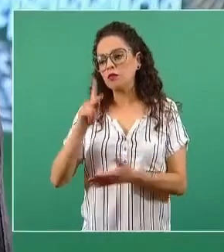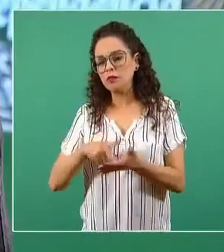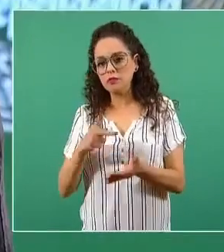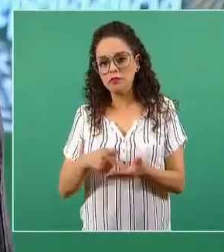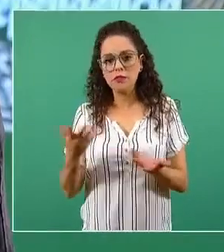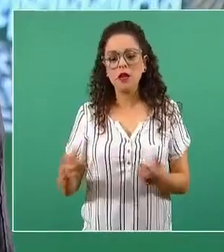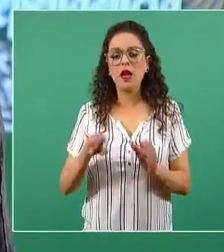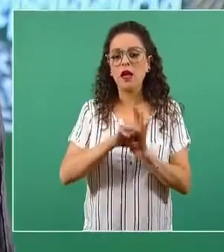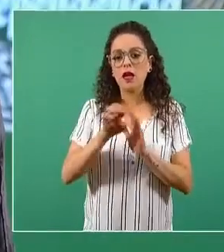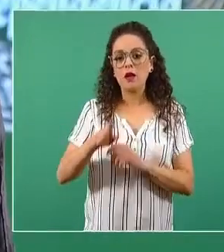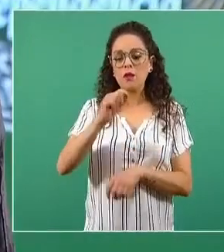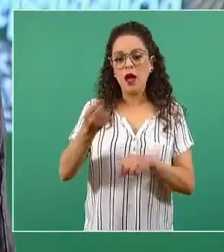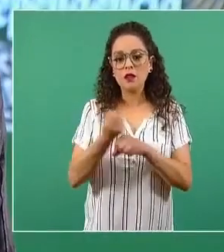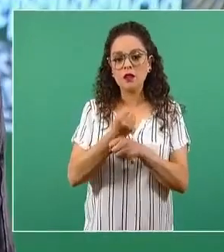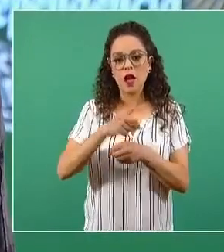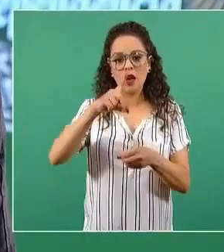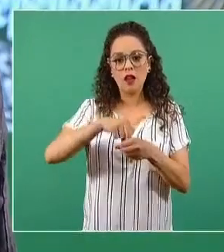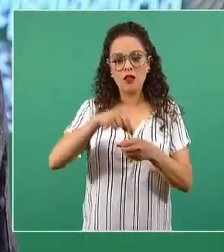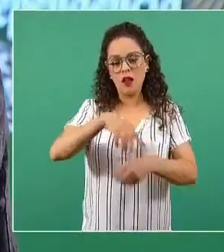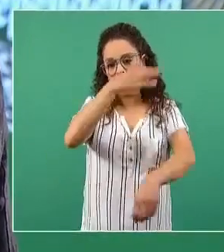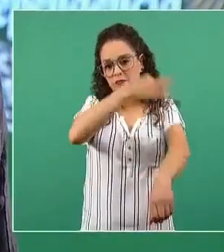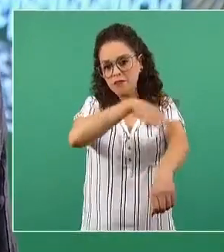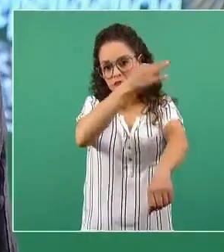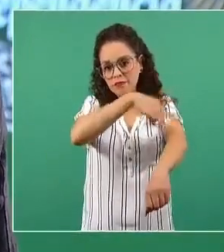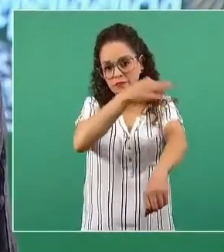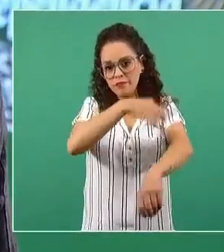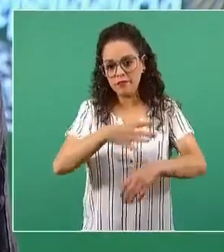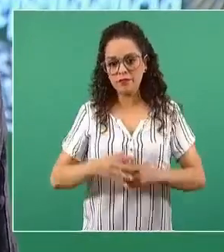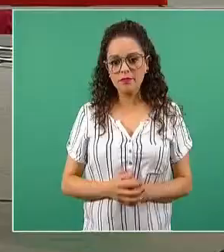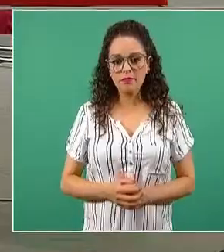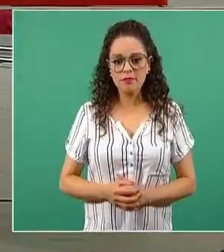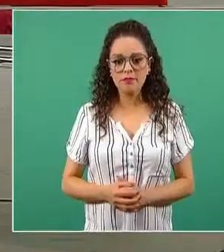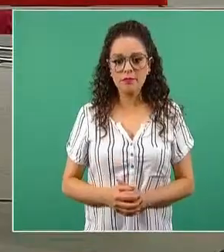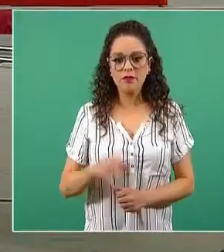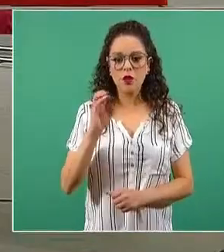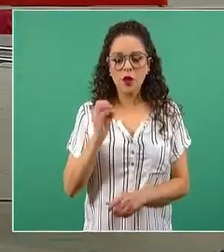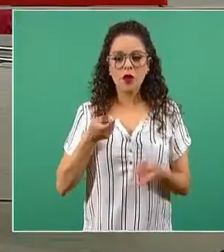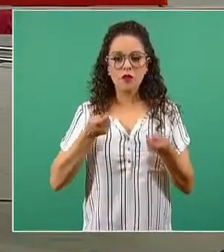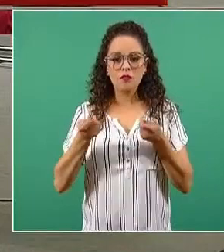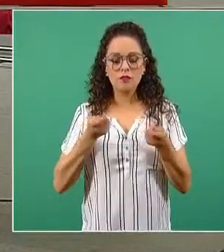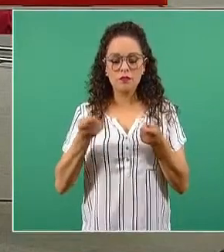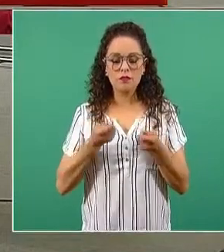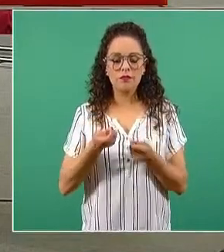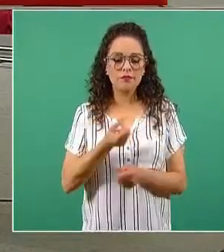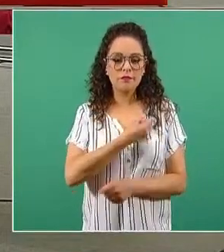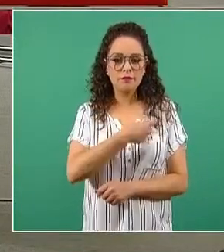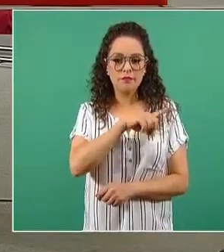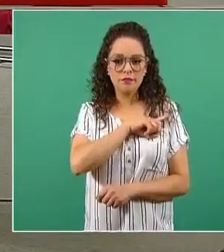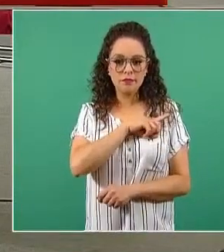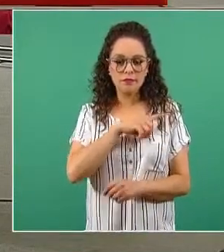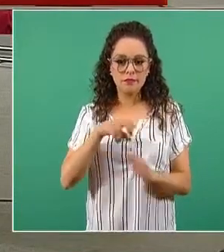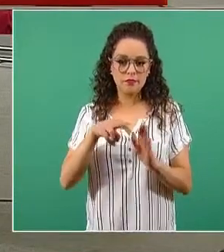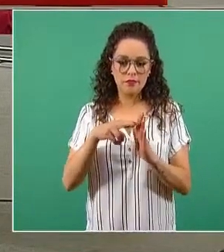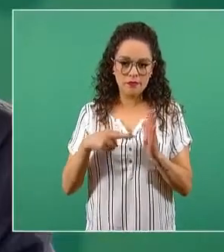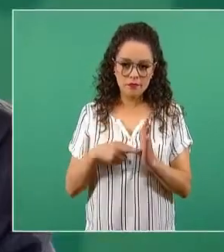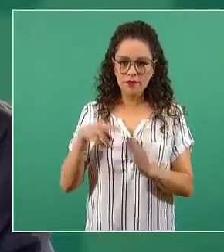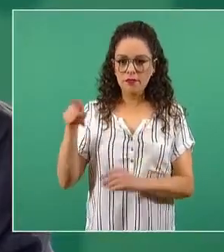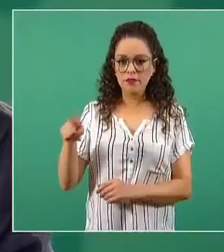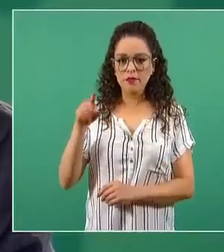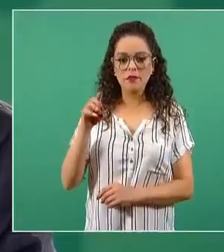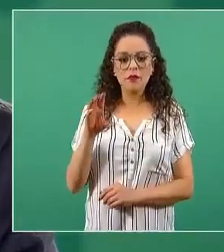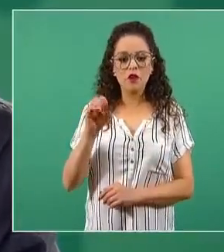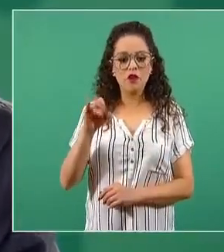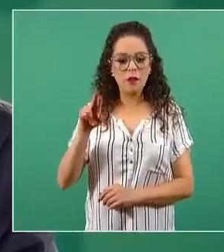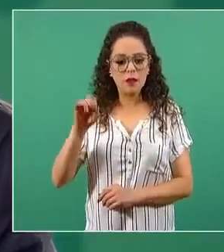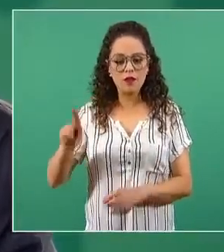sanguínea, el propio proceso de regulación sanitaria con COFEPRIS, desde luego las instituciones, parte del sector, el